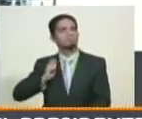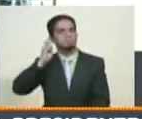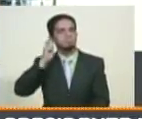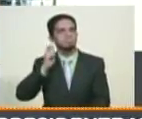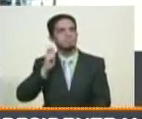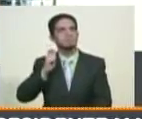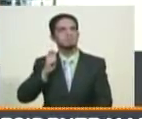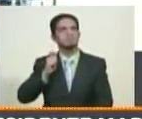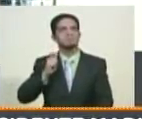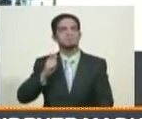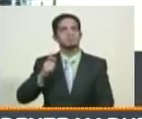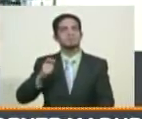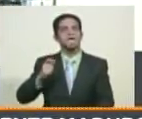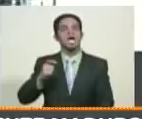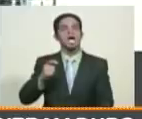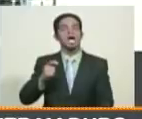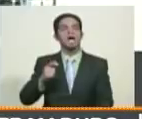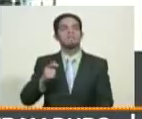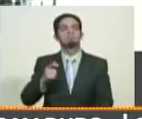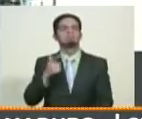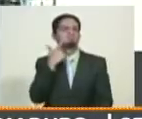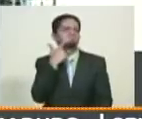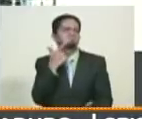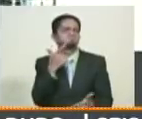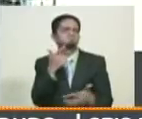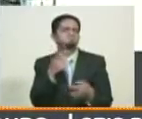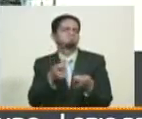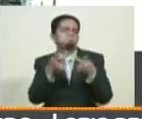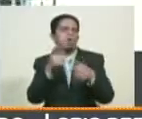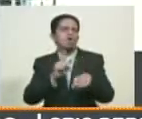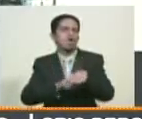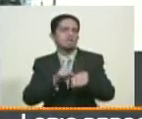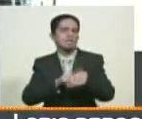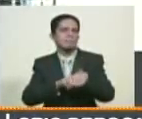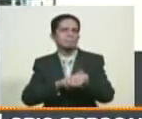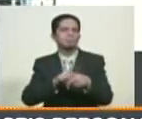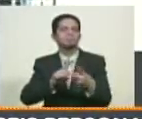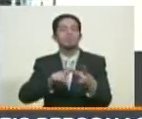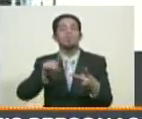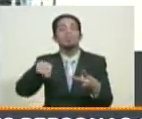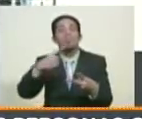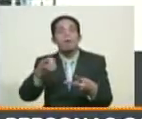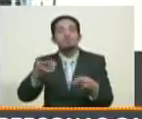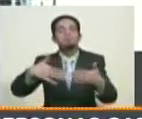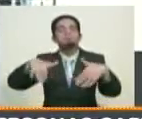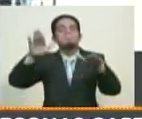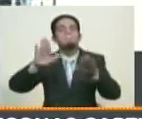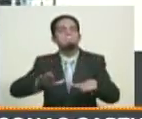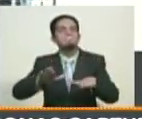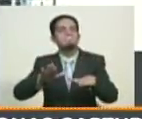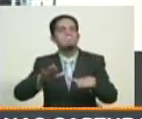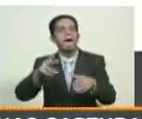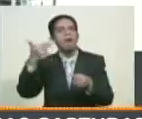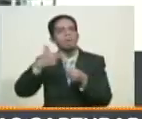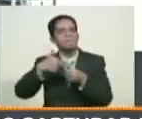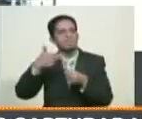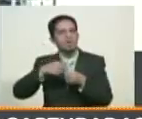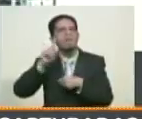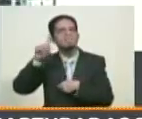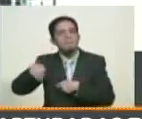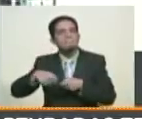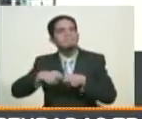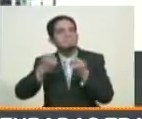venezolanos, duró escasas horas, pero luego vino el paro petrolero, que también causó daños criminales al